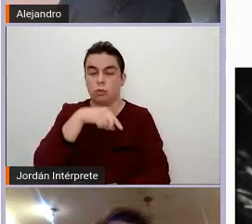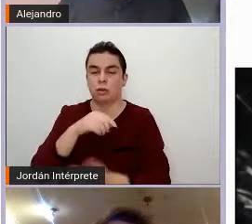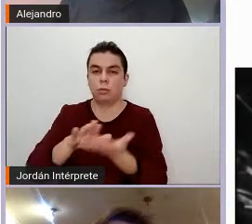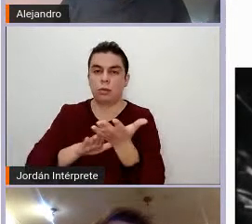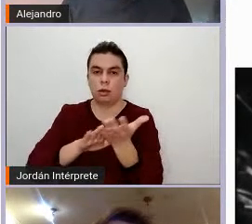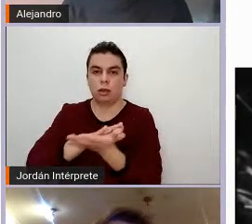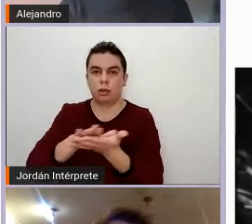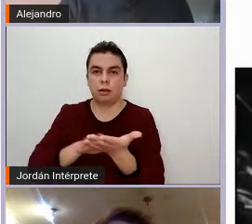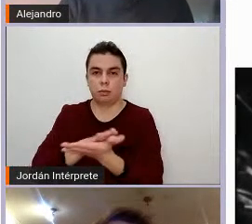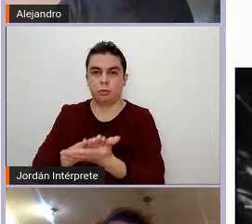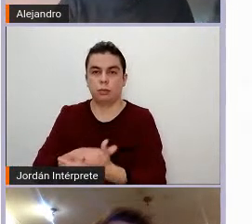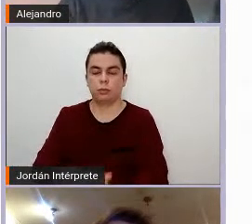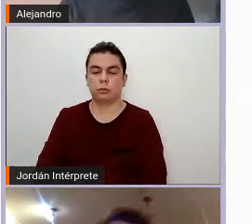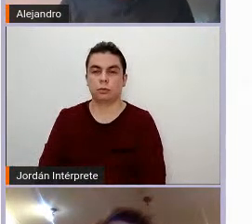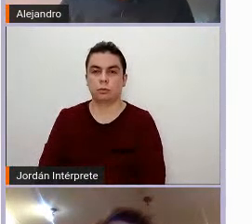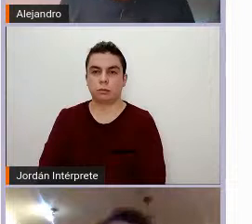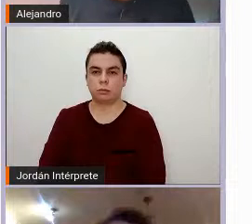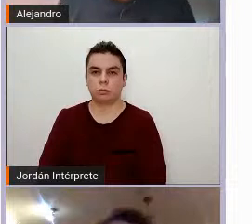continuación.